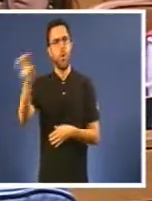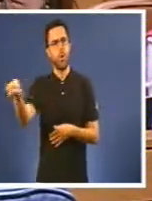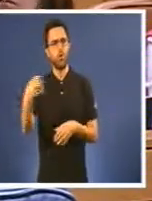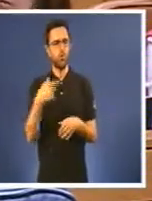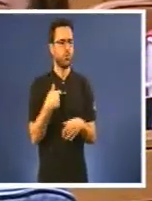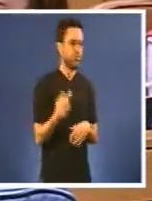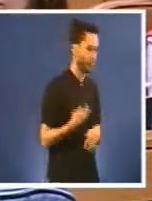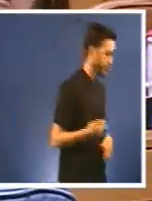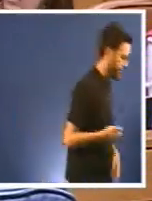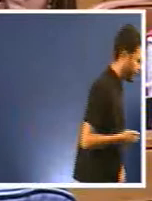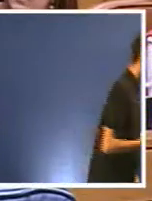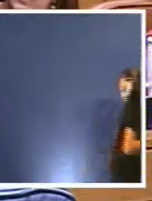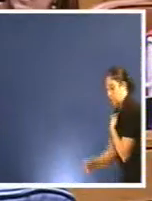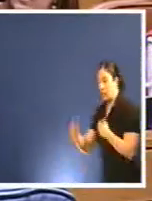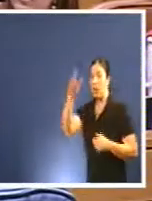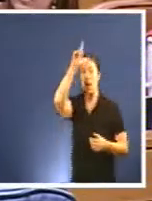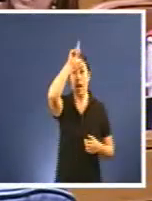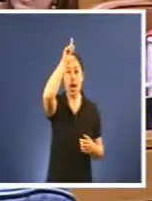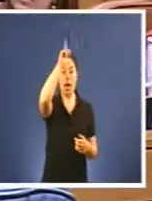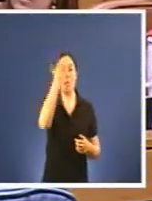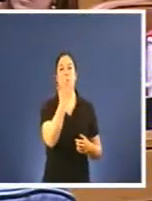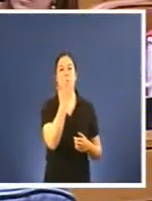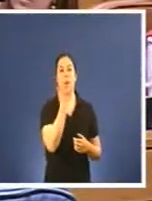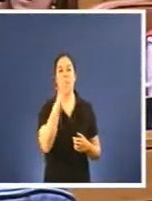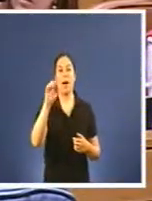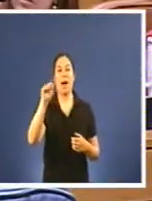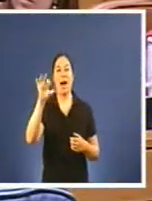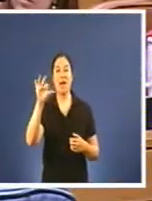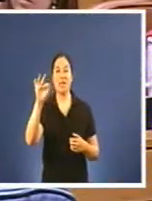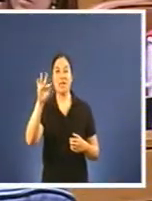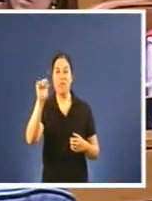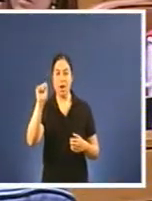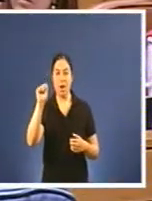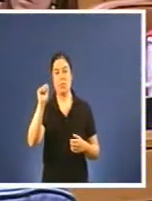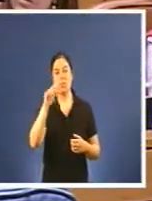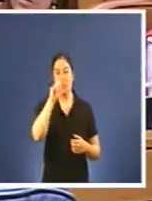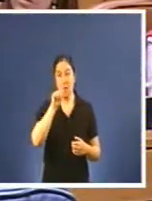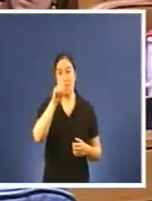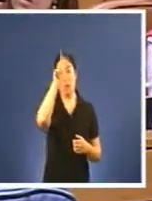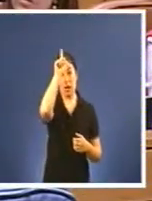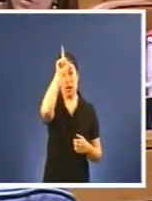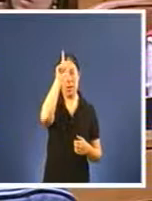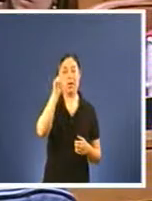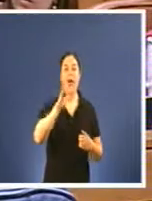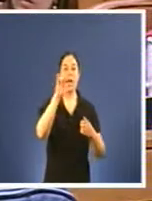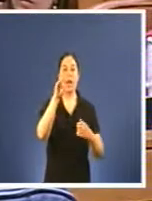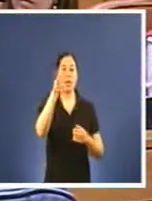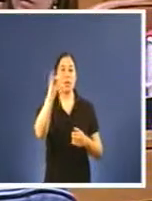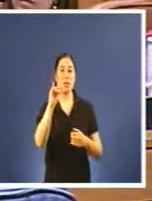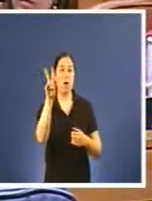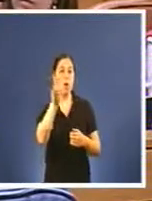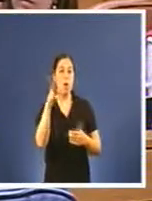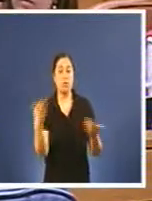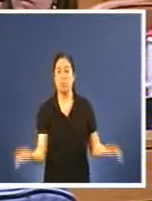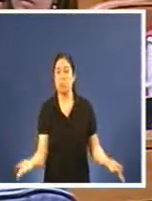Alemania, o ASFA 200, en Francia, o ASFA 200, en Alemania, o LZV. Por lo tanto, señorías,